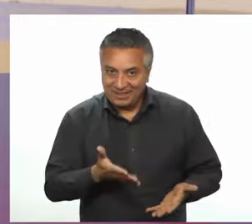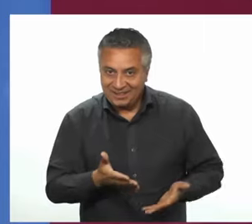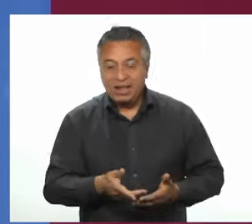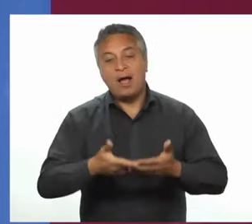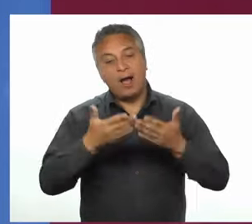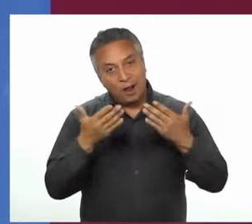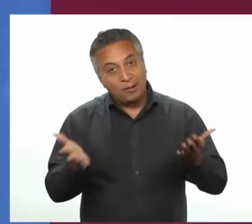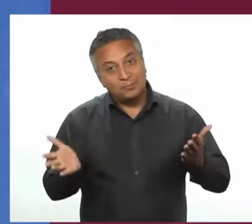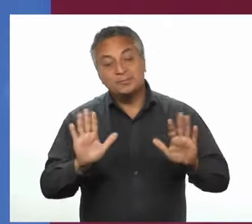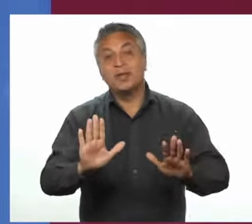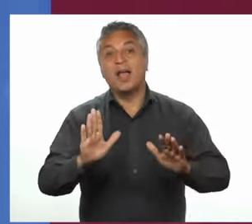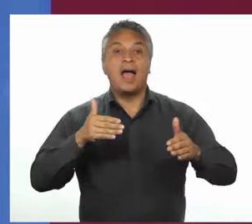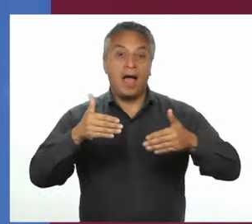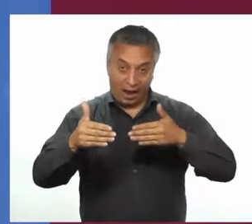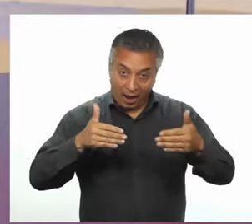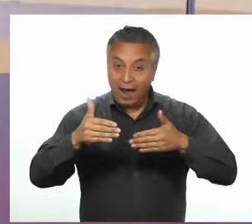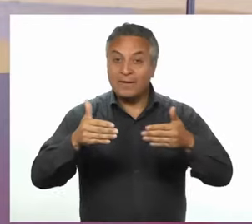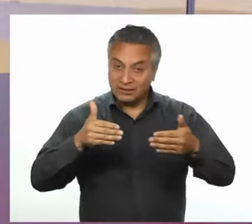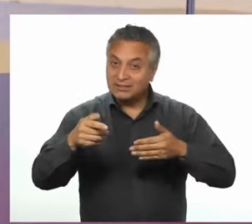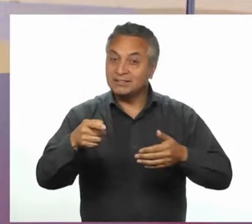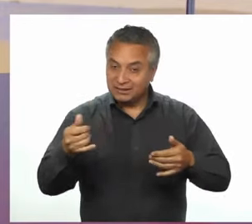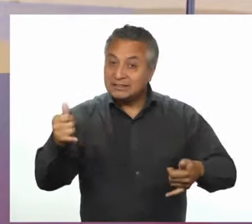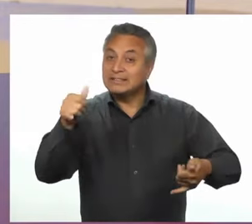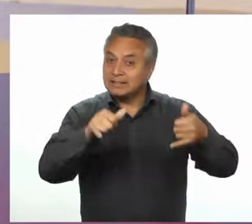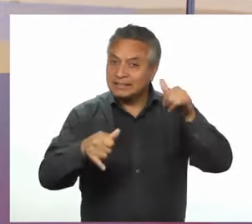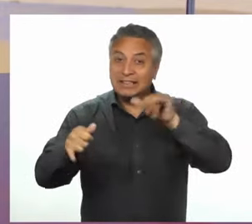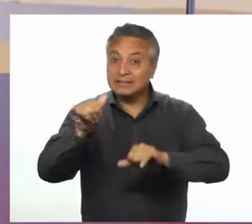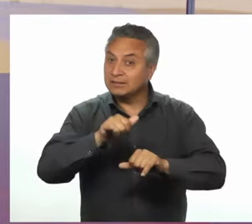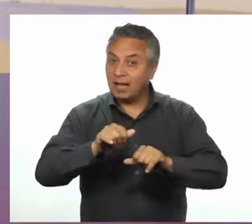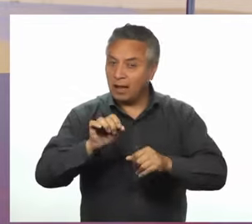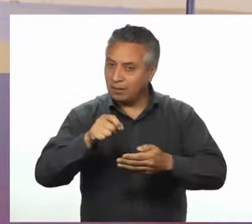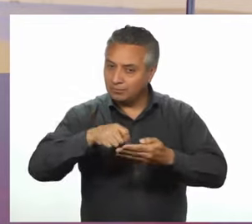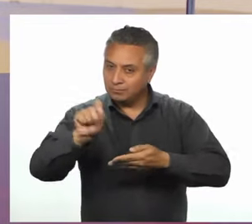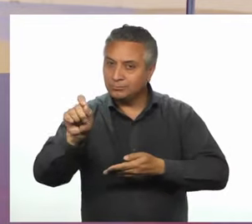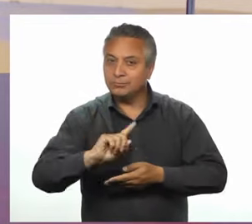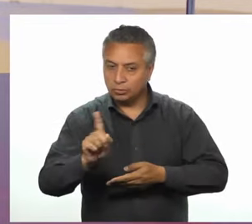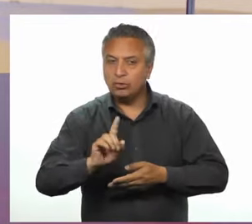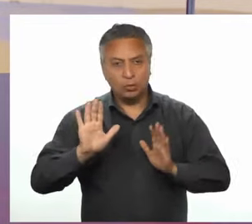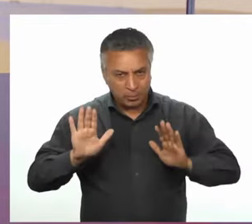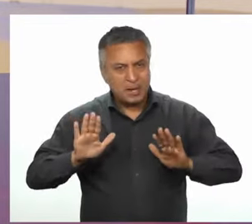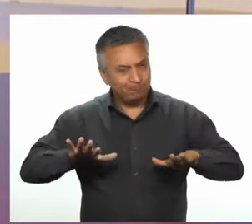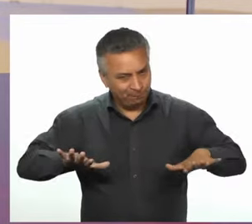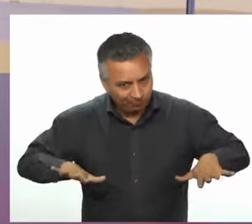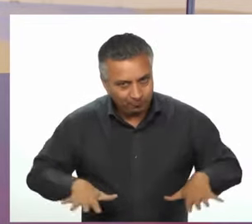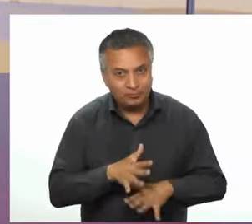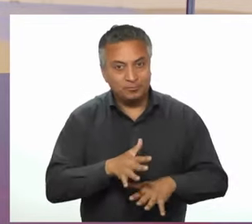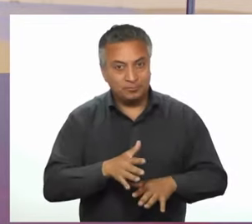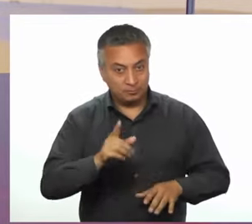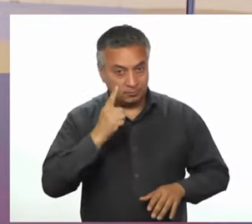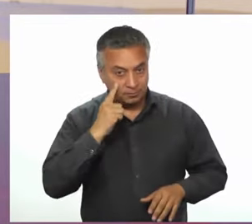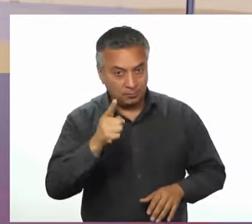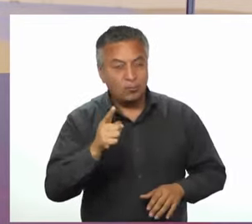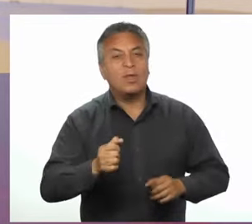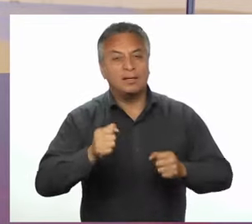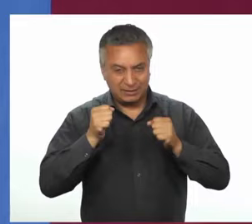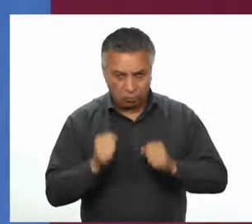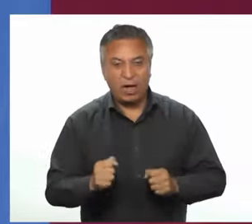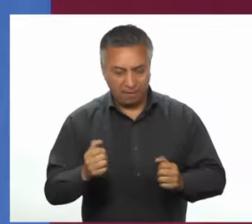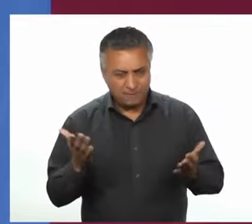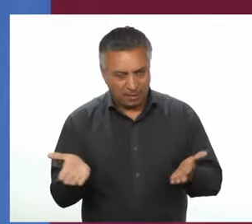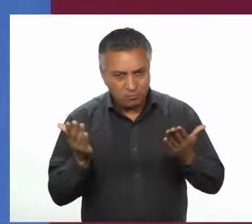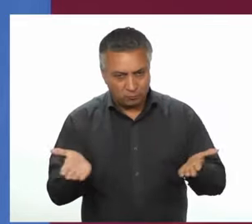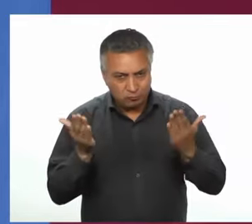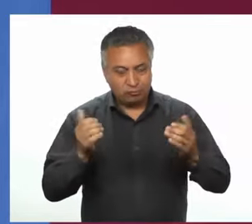Bueno, a veces la ciencia no resulta del todo bien. Hay que seguir insistiendo. Que se puede. Vamos, que se